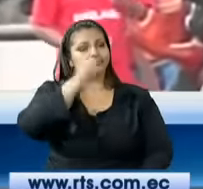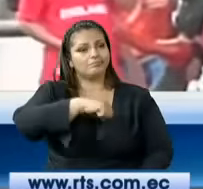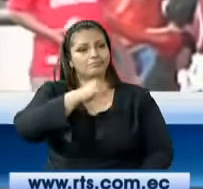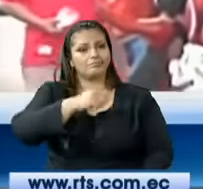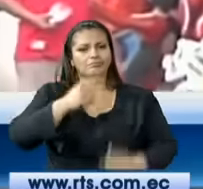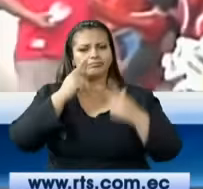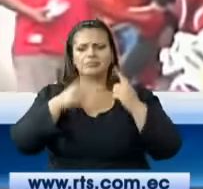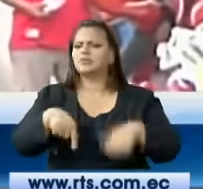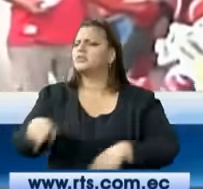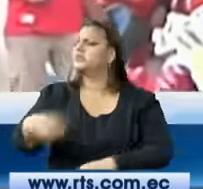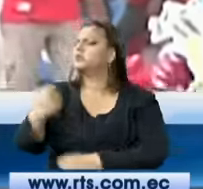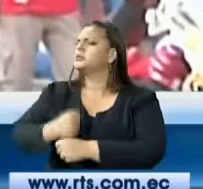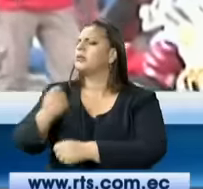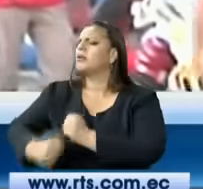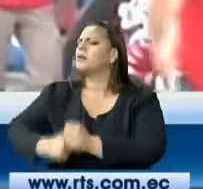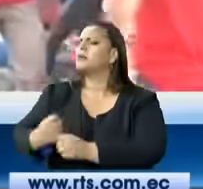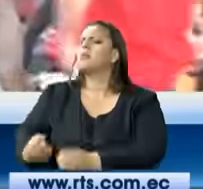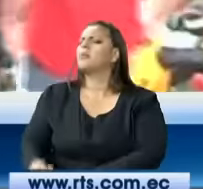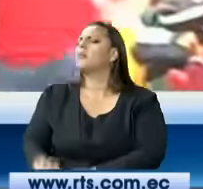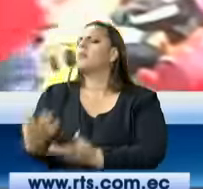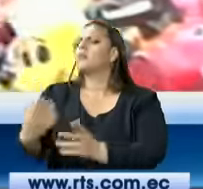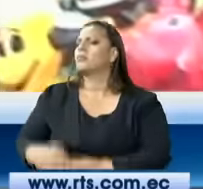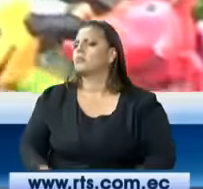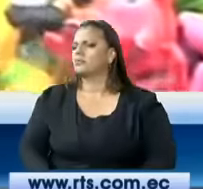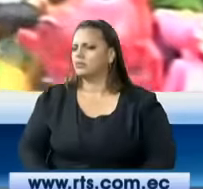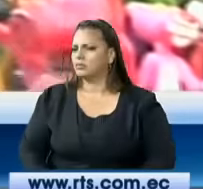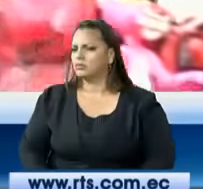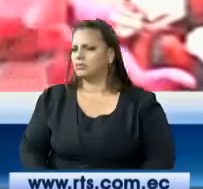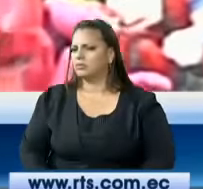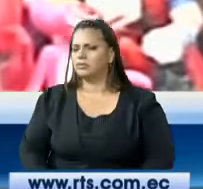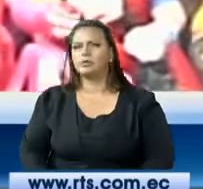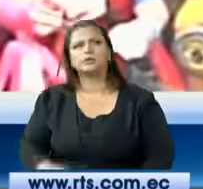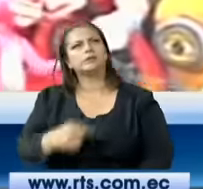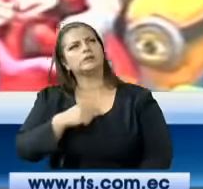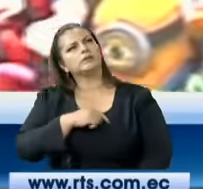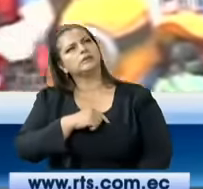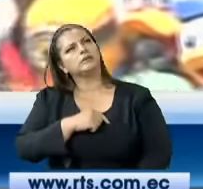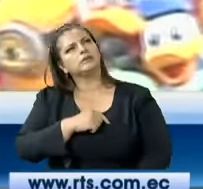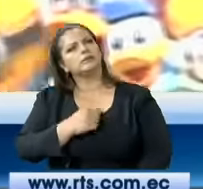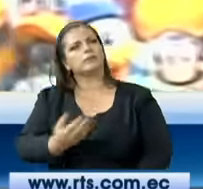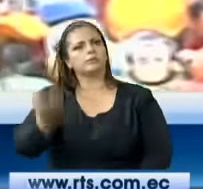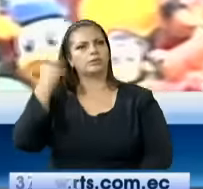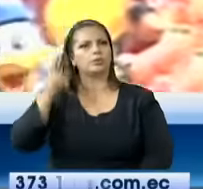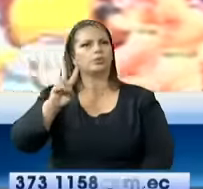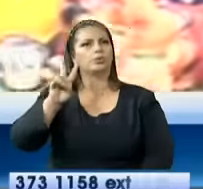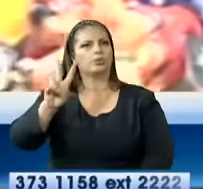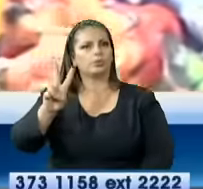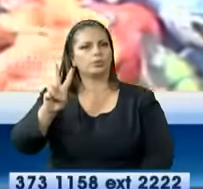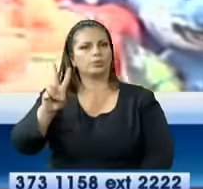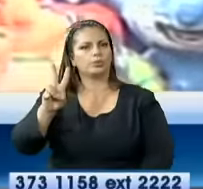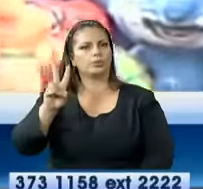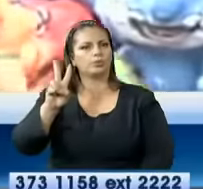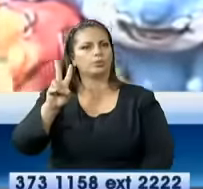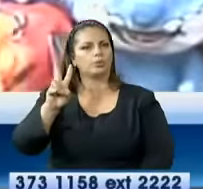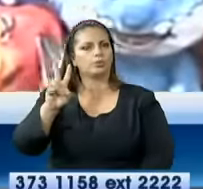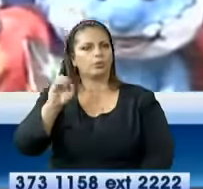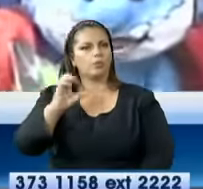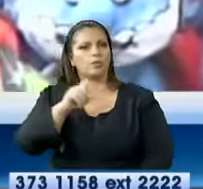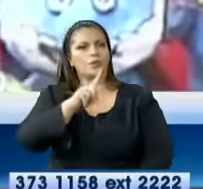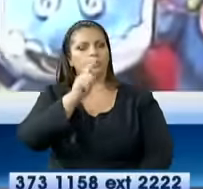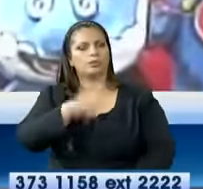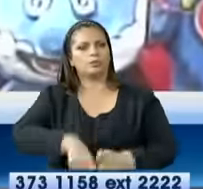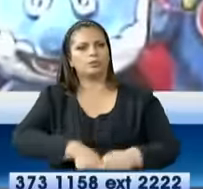tiempo tiene vendiendo aquí en el 6 de marzo? ¿Cuántos años? Ajá. Yo ya tengo desde el 2001. Sí. Más de una